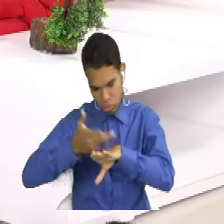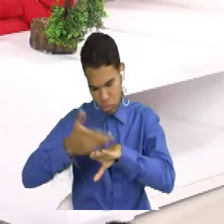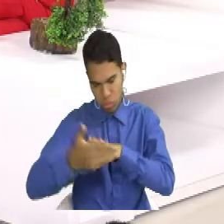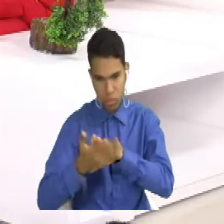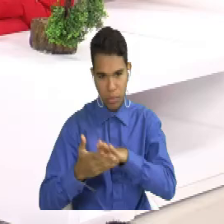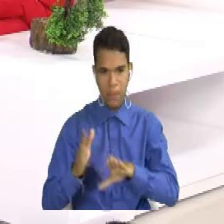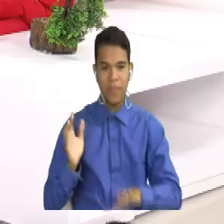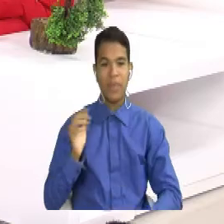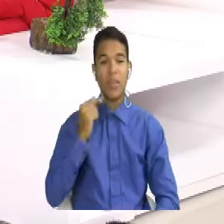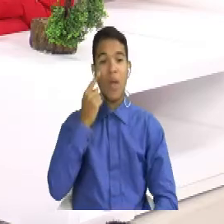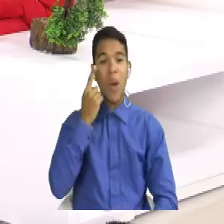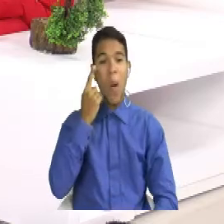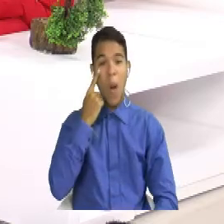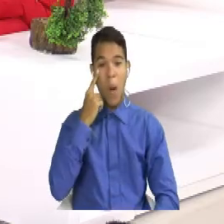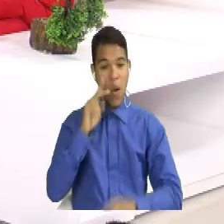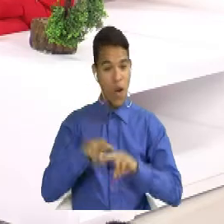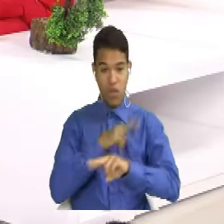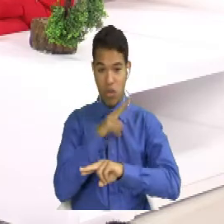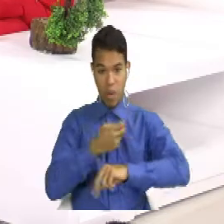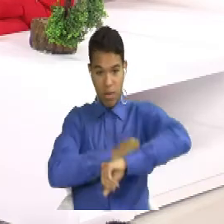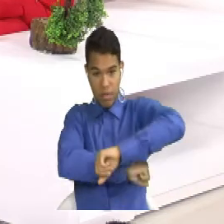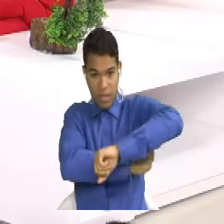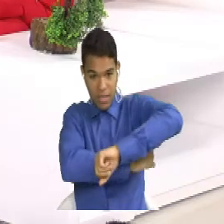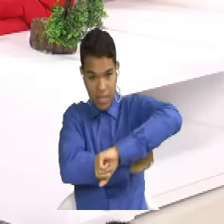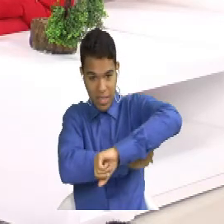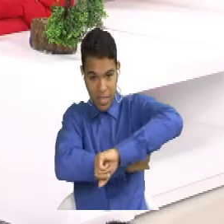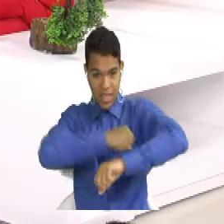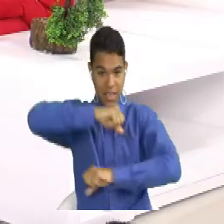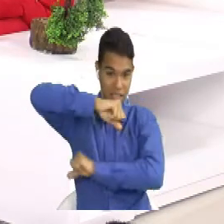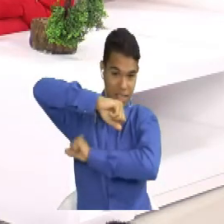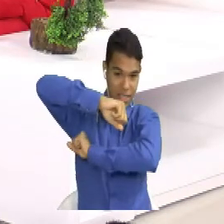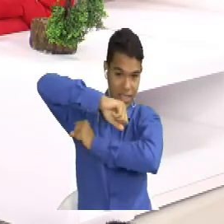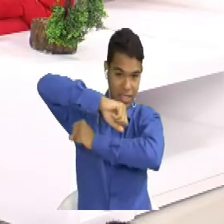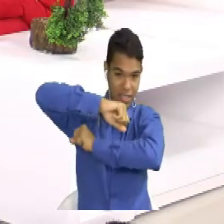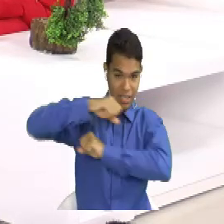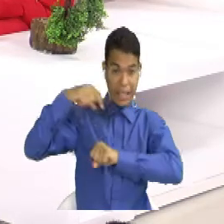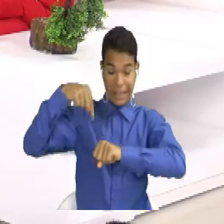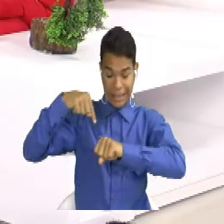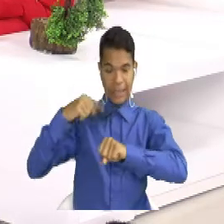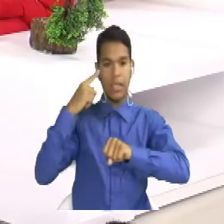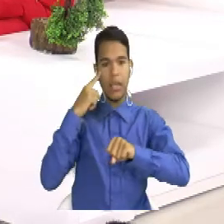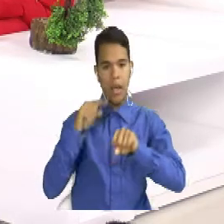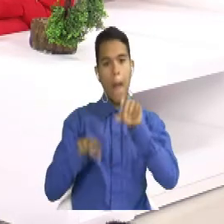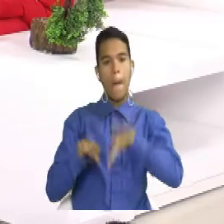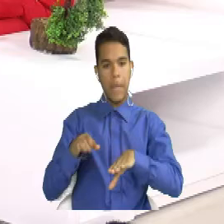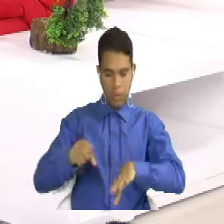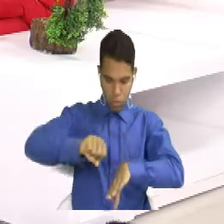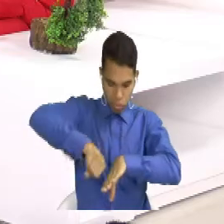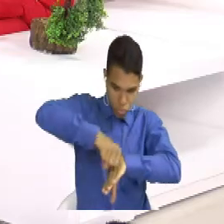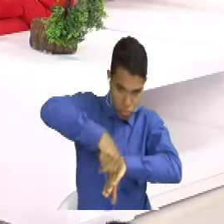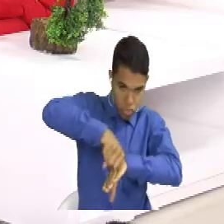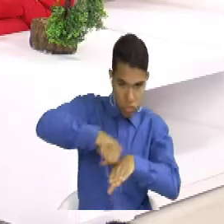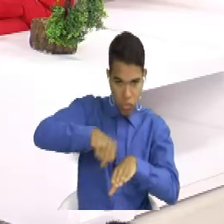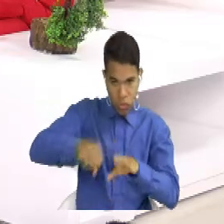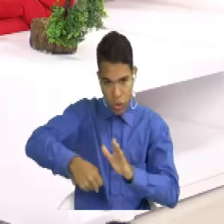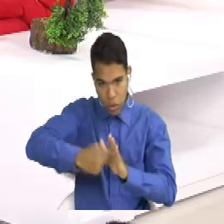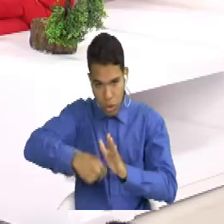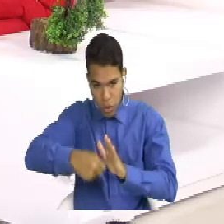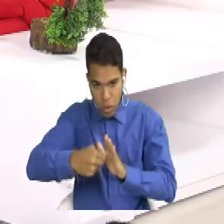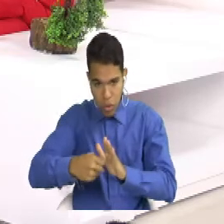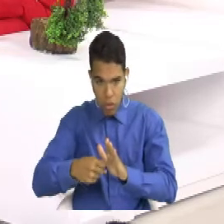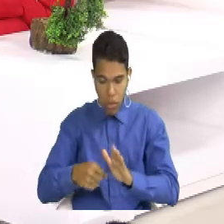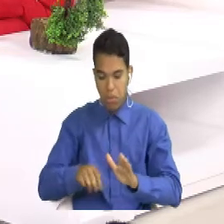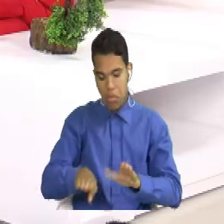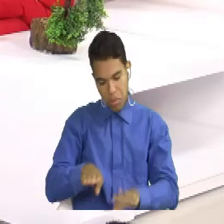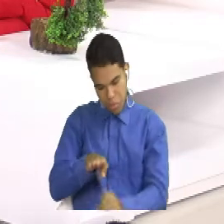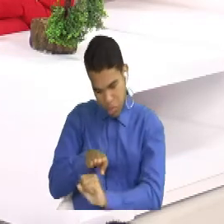normal, nuestro antitranspirante, lo podemos aplicar en nuestros pies para evitar así la sudoración y que esto